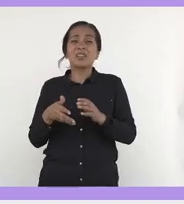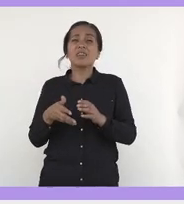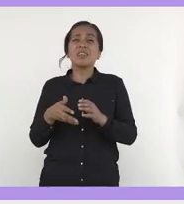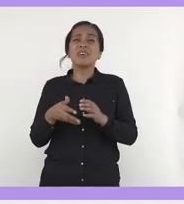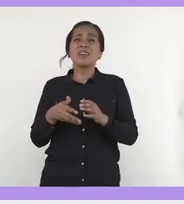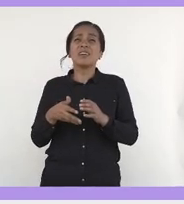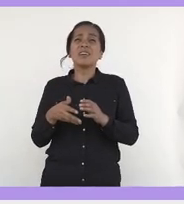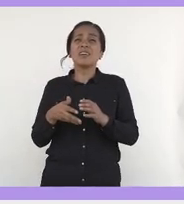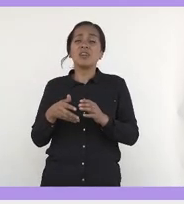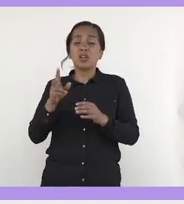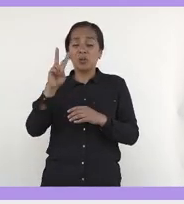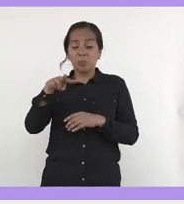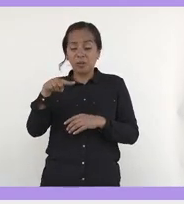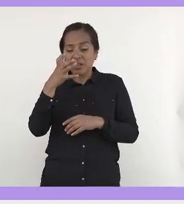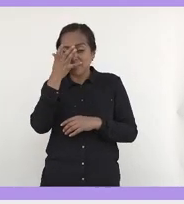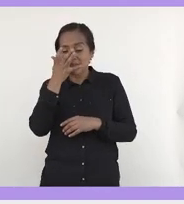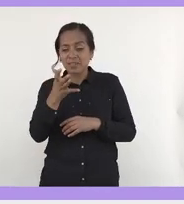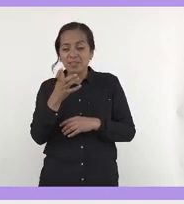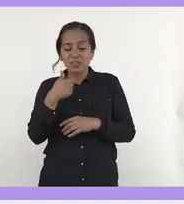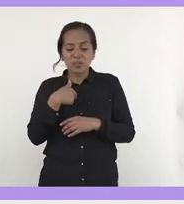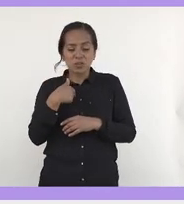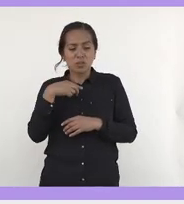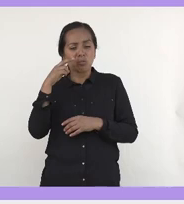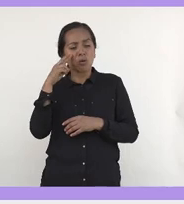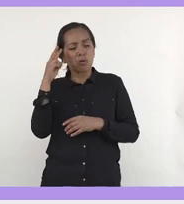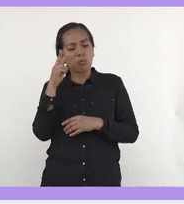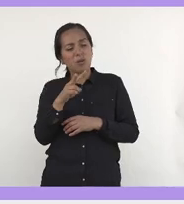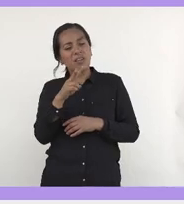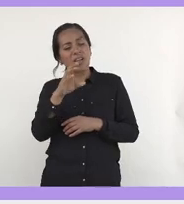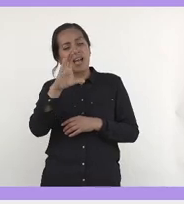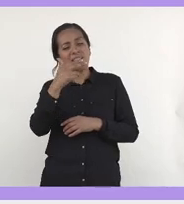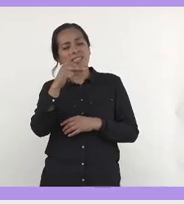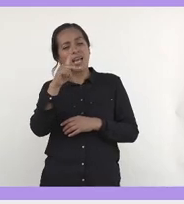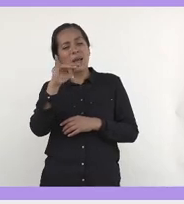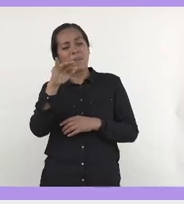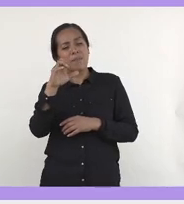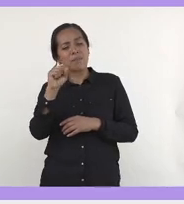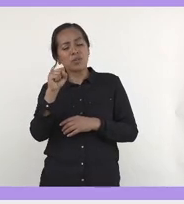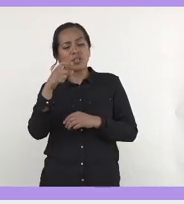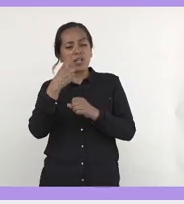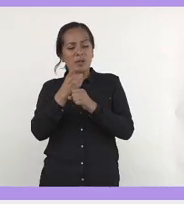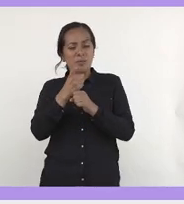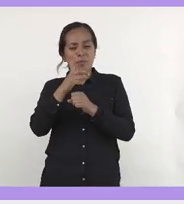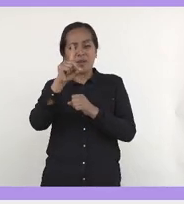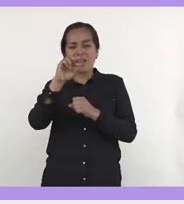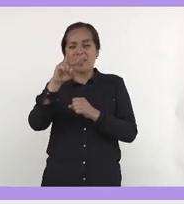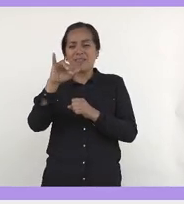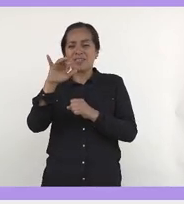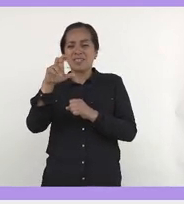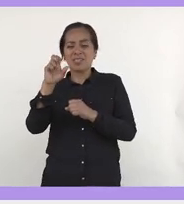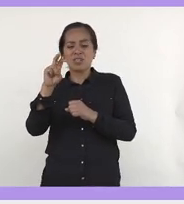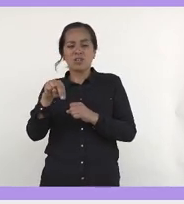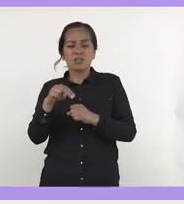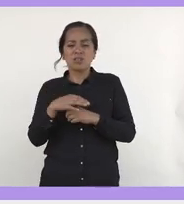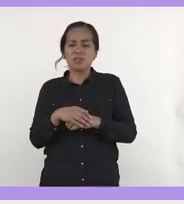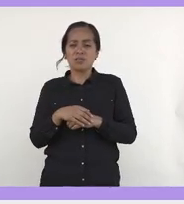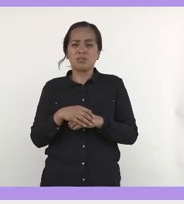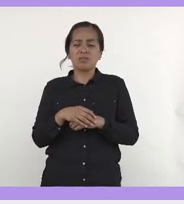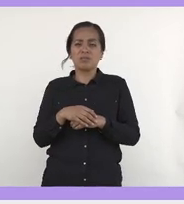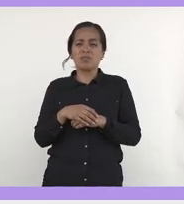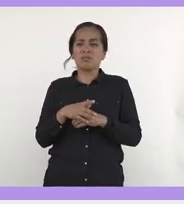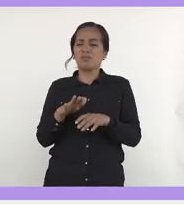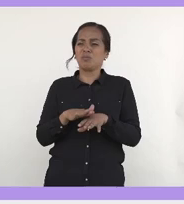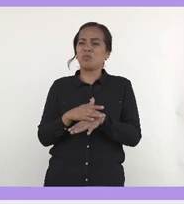lo voy a decir en serio la verdad es que de pronto me ponía a ver no sé la Champions no sé qué la primera división de tal Y de repente estaba lloviendo de tercera edición de no sé que yo sé por qué